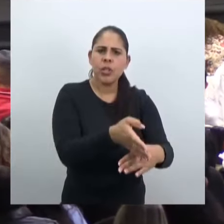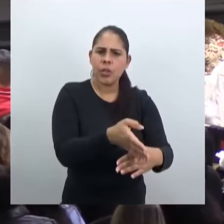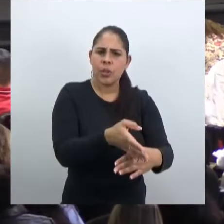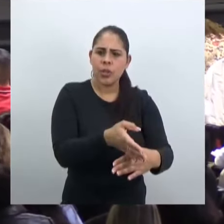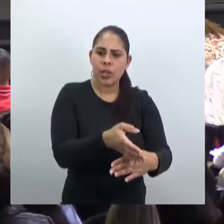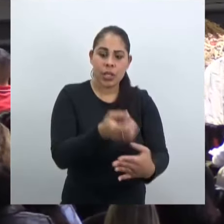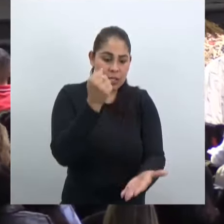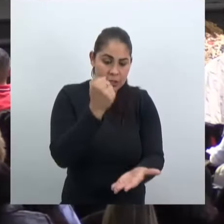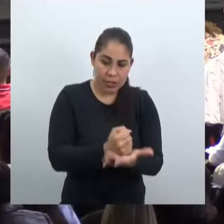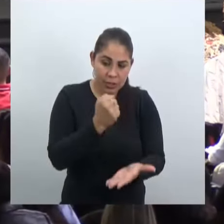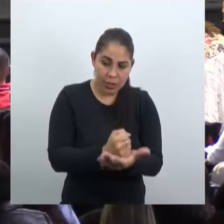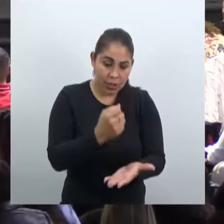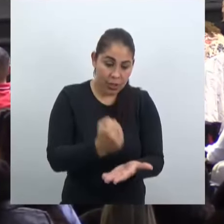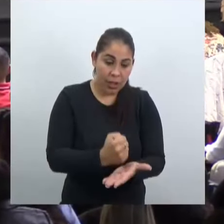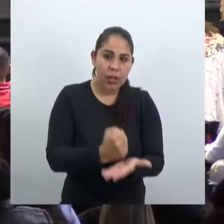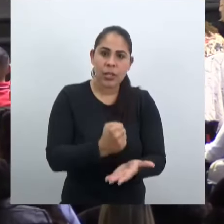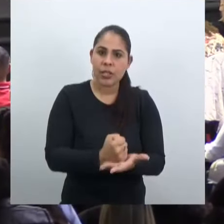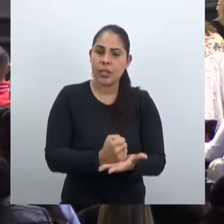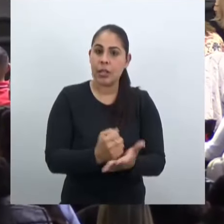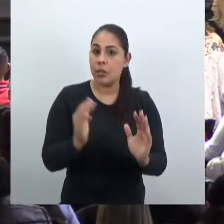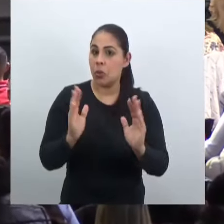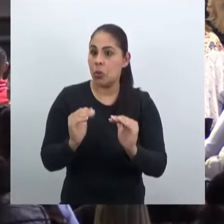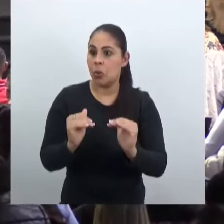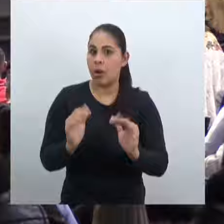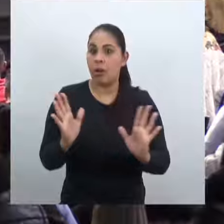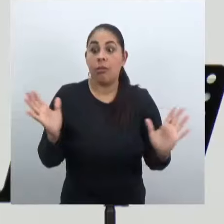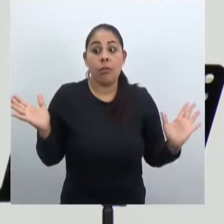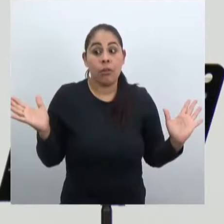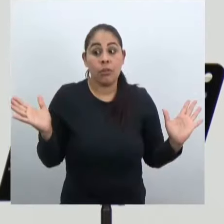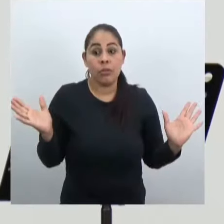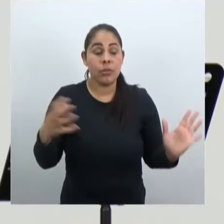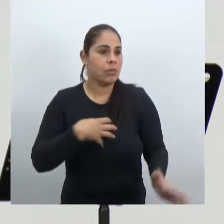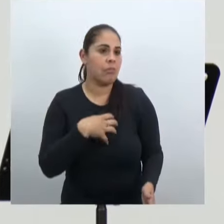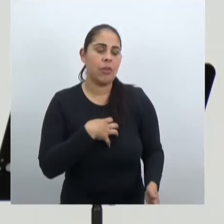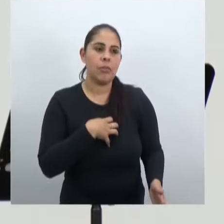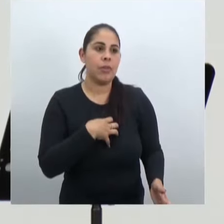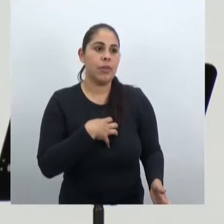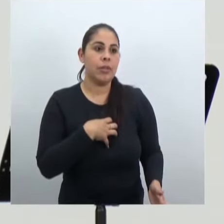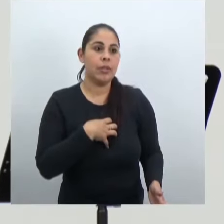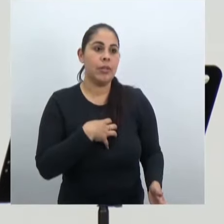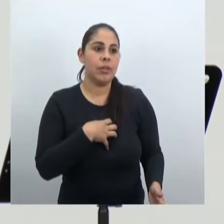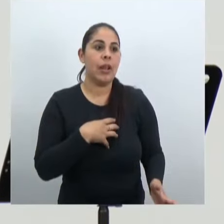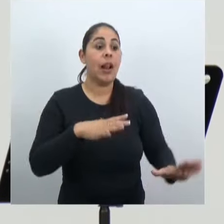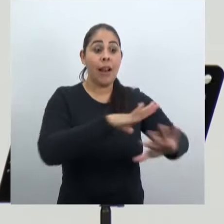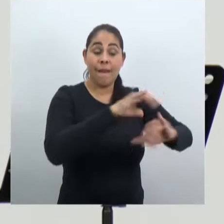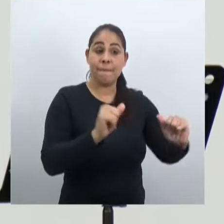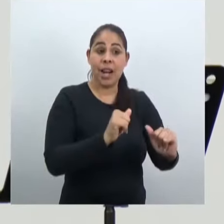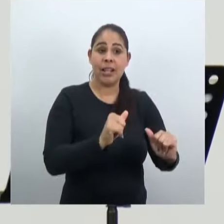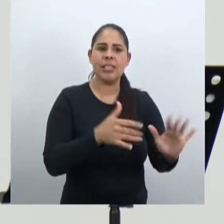español? No era válido. La paz da testimonio que entre ti y